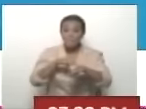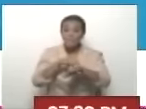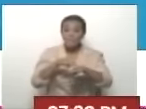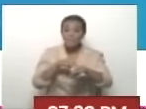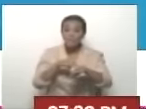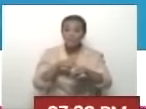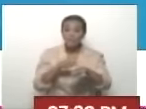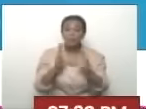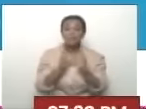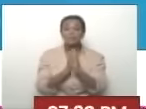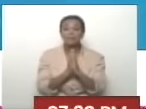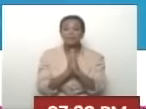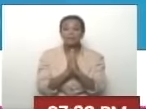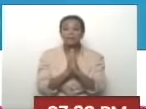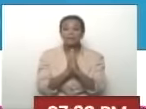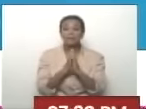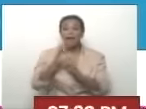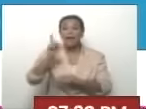con copia